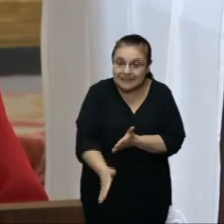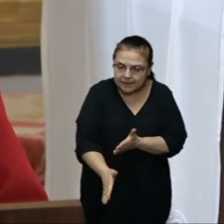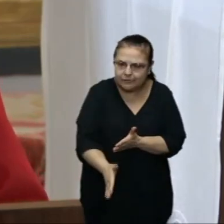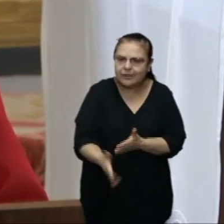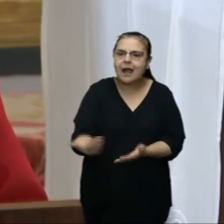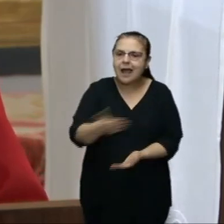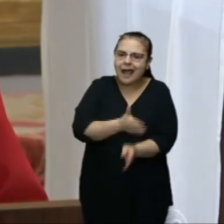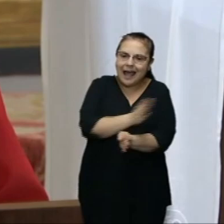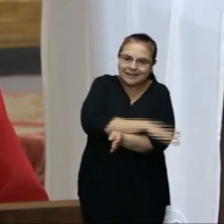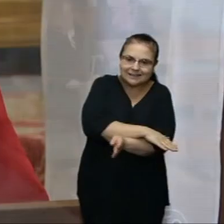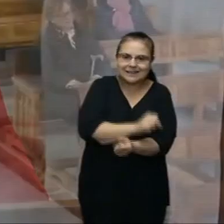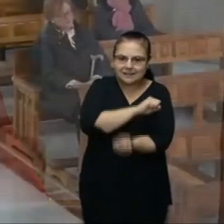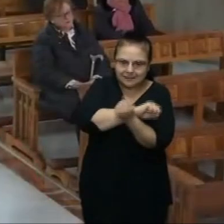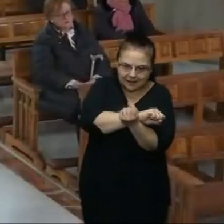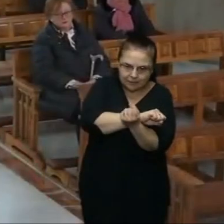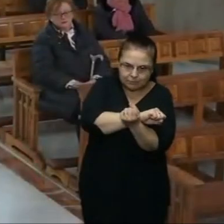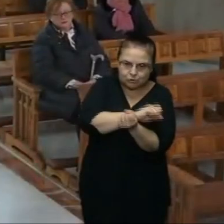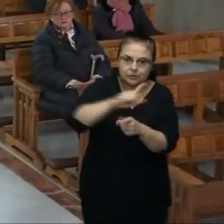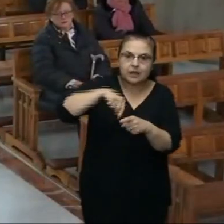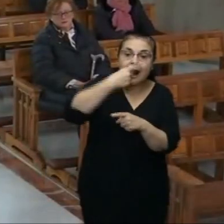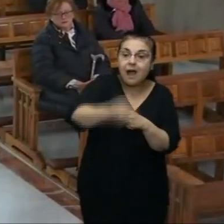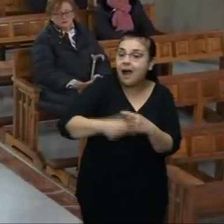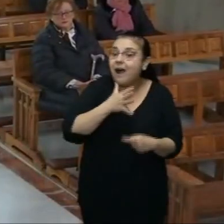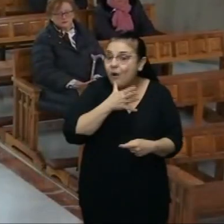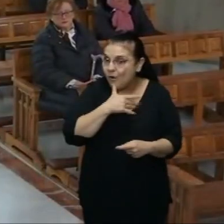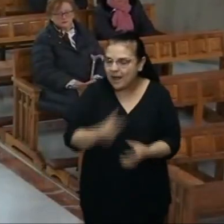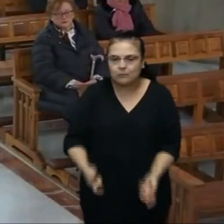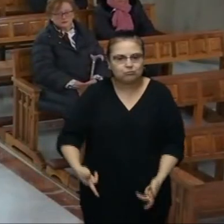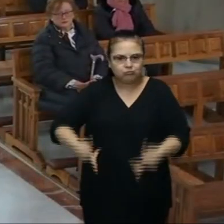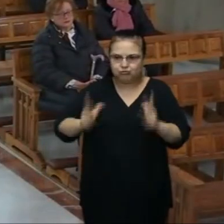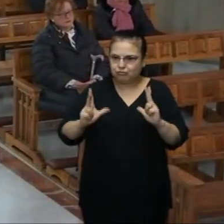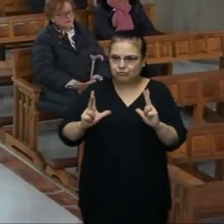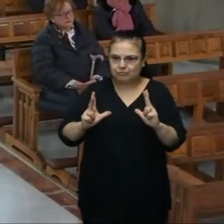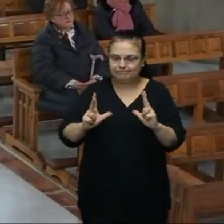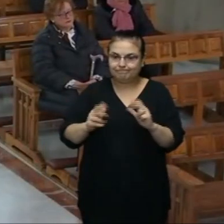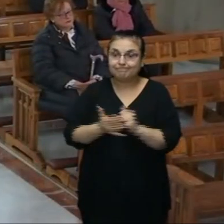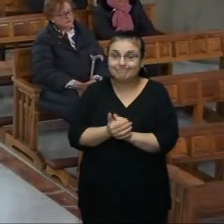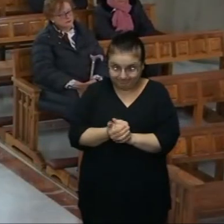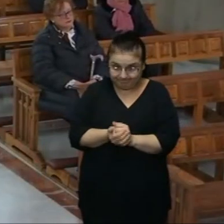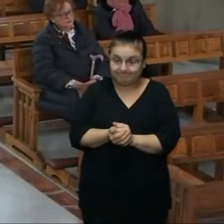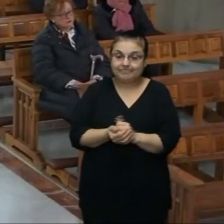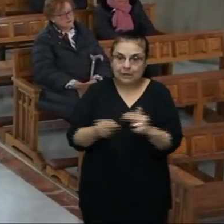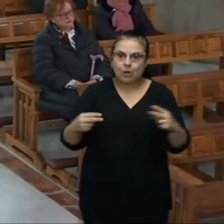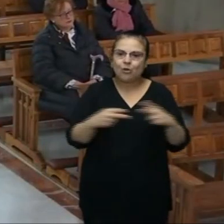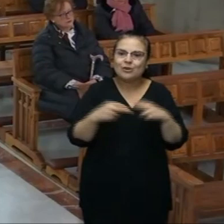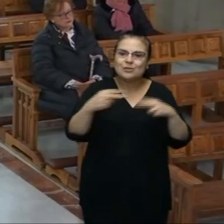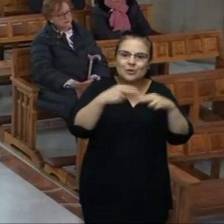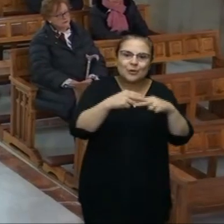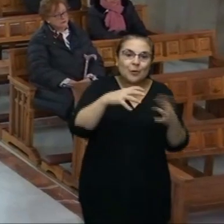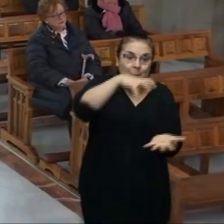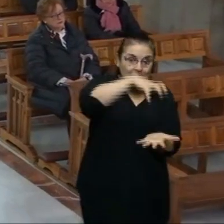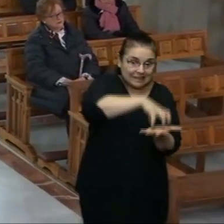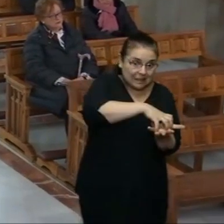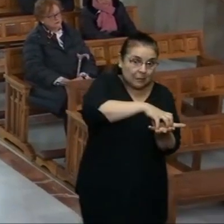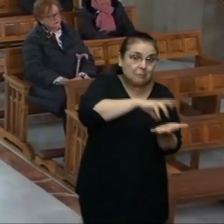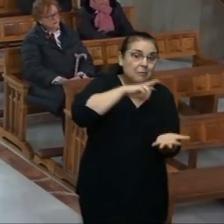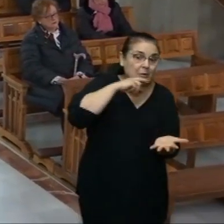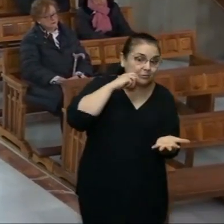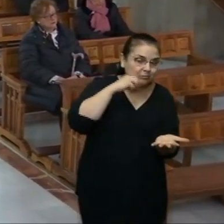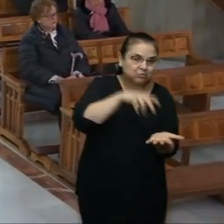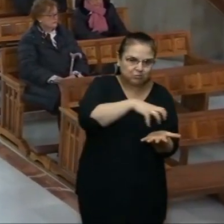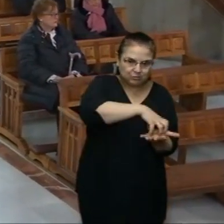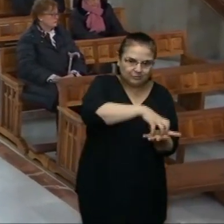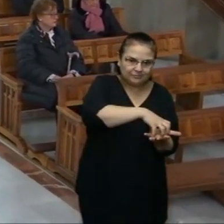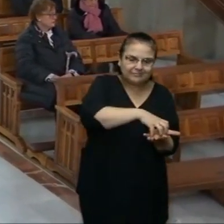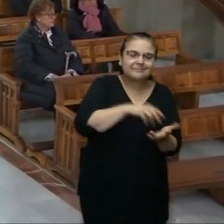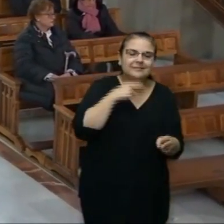libertad, y entonces habían construido una serie de sinagogas que